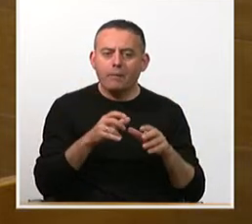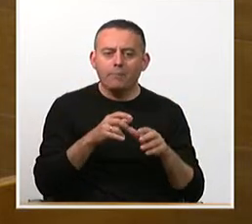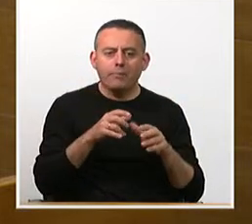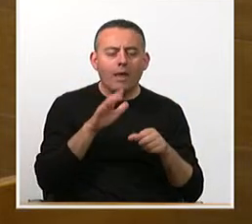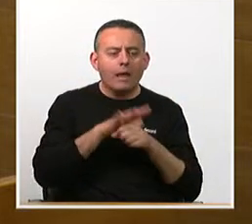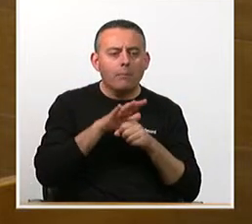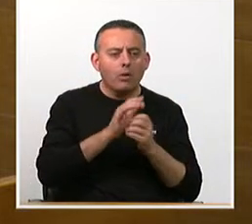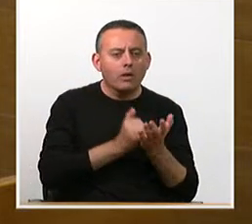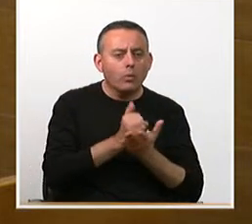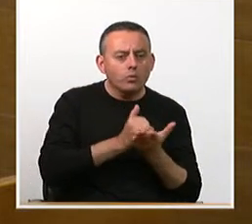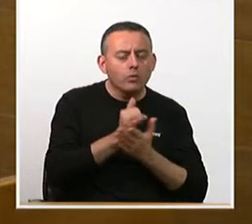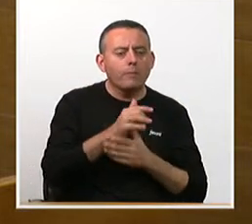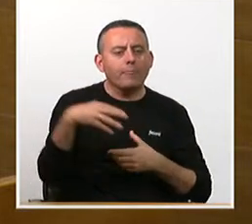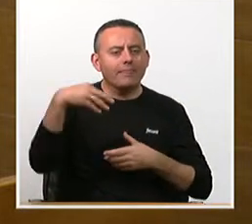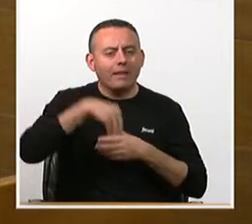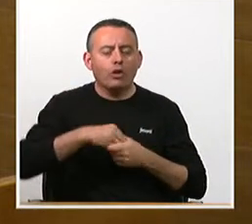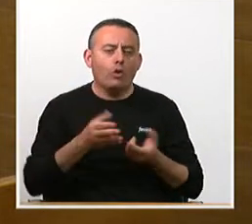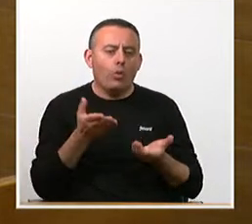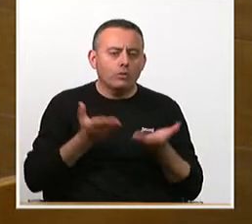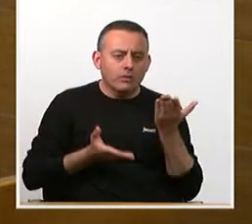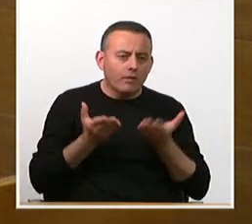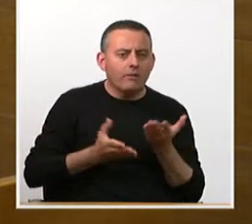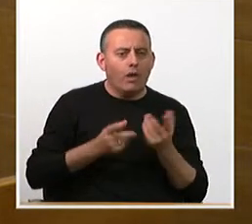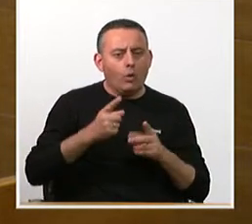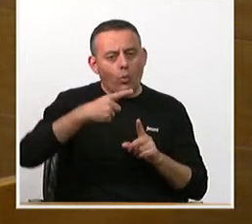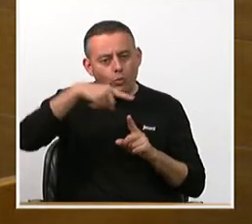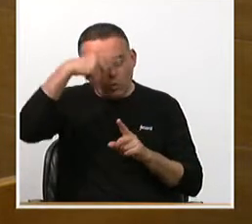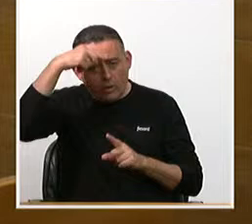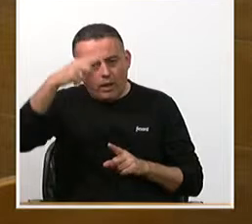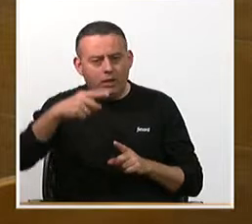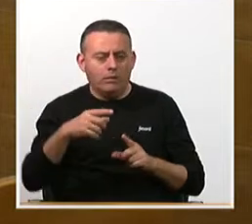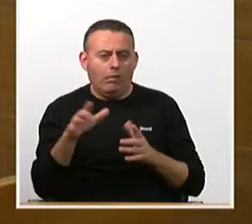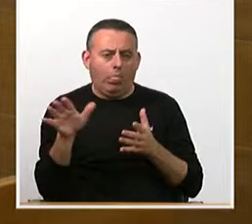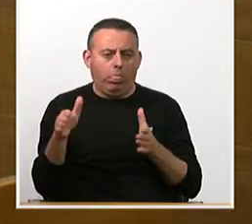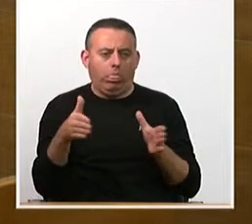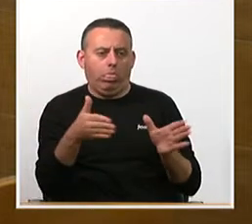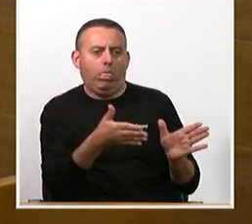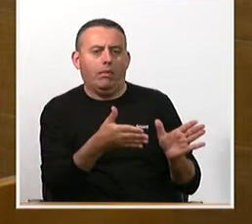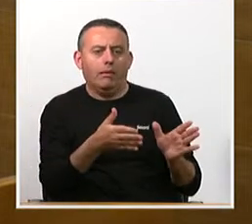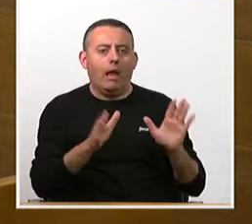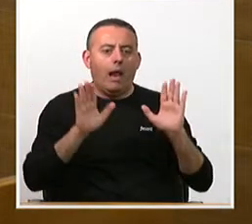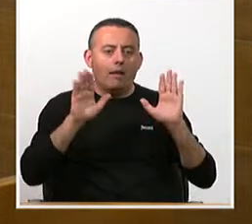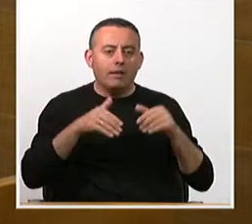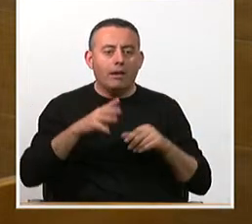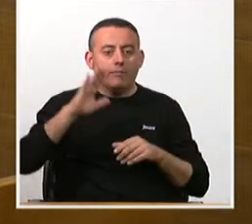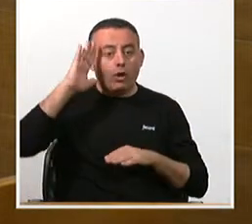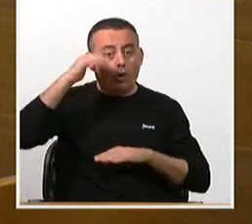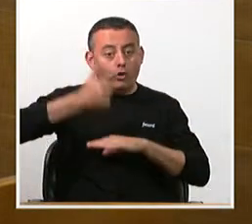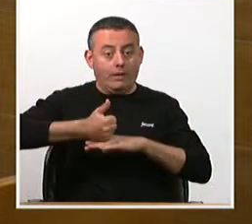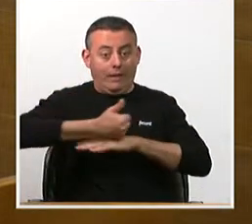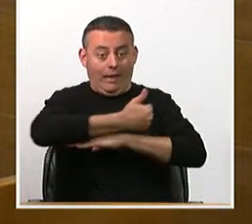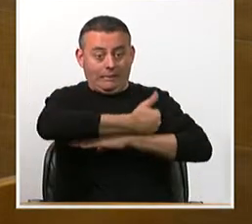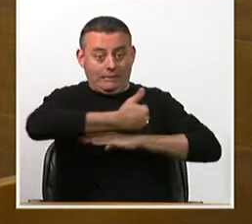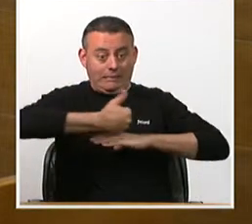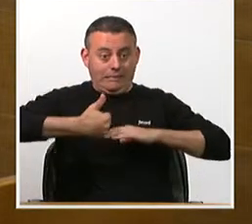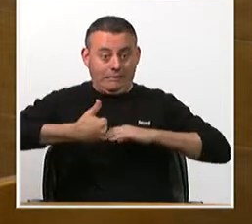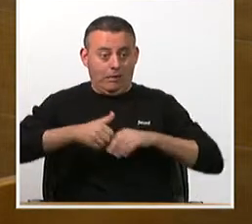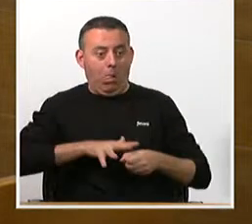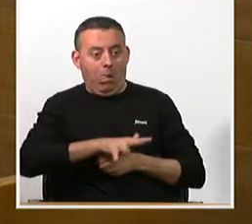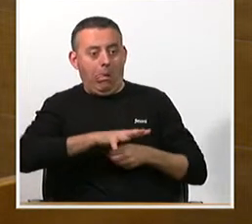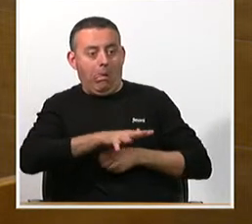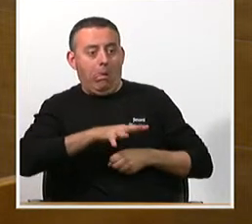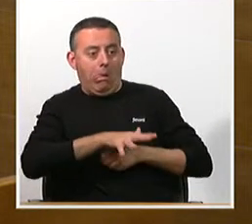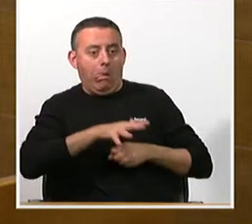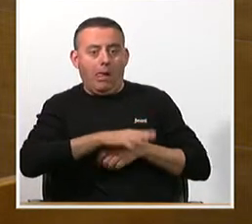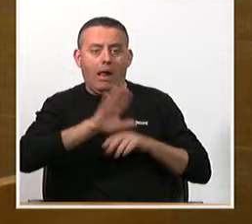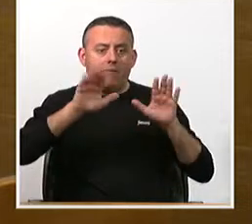interior justicia y están obligando a una deriva negacionista al resto de consellería Y eso es un riesgo que no nos podemos permitir Por